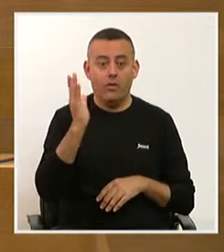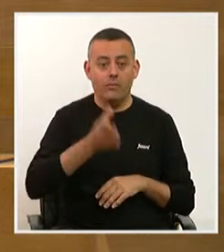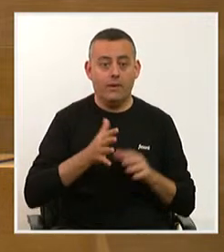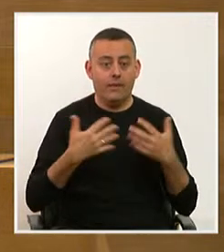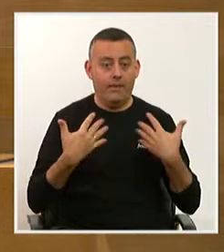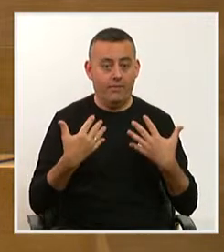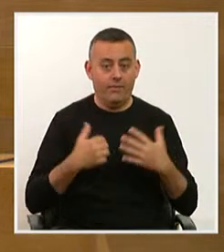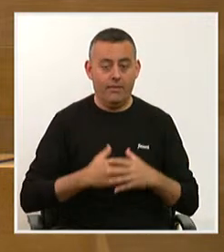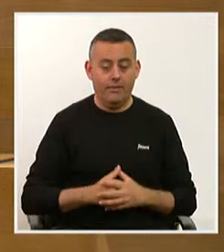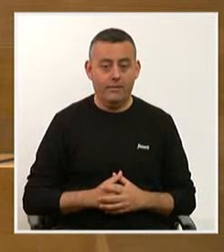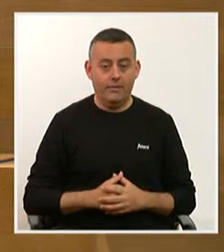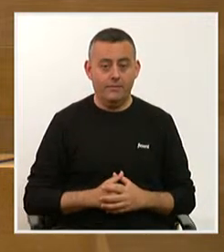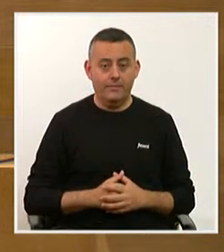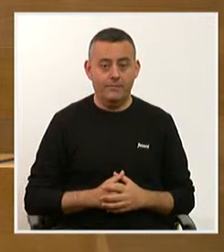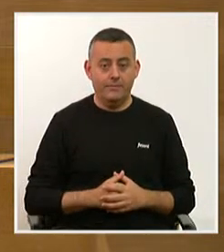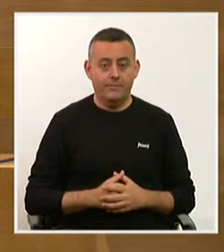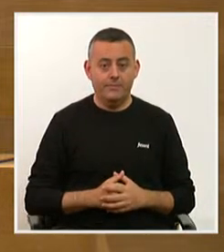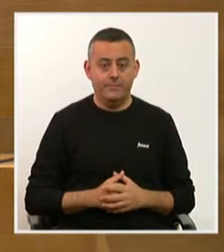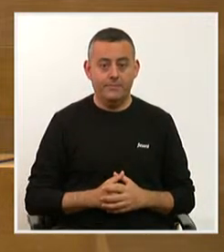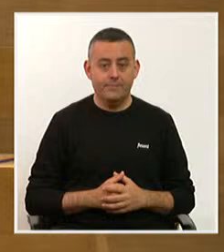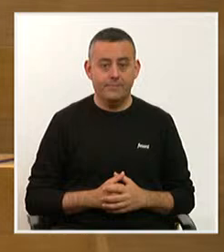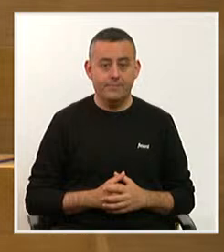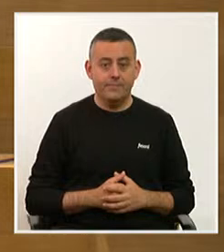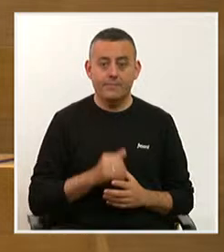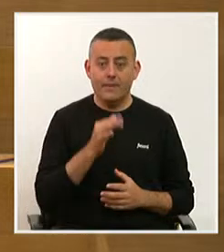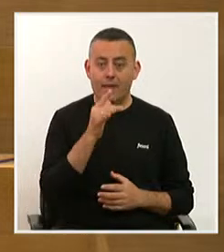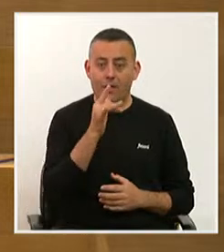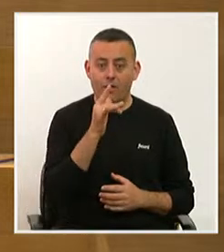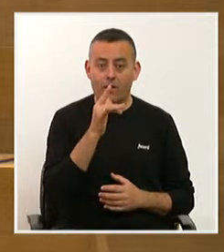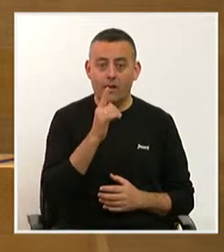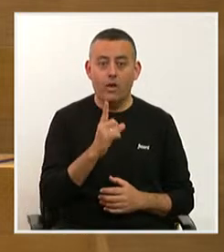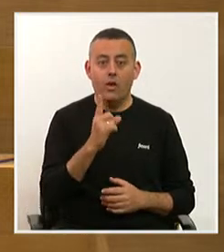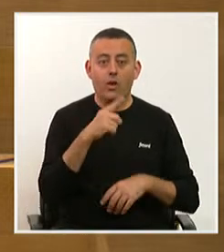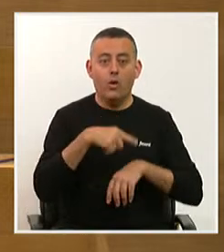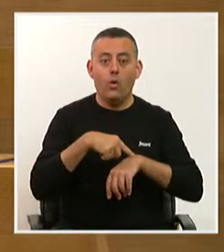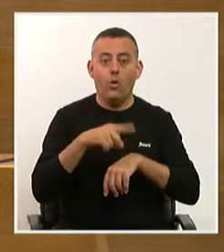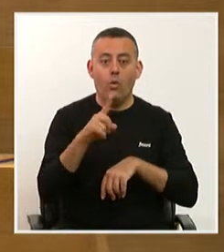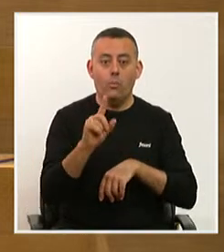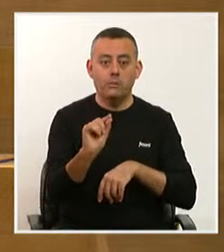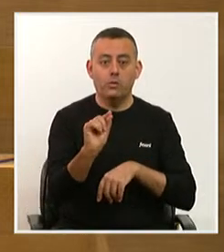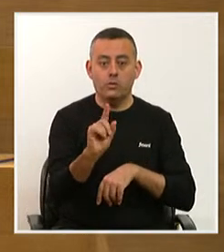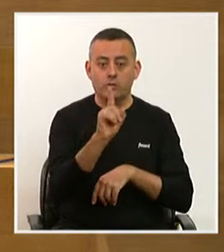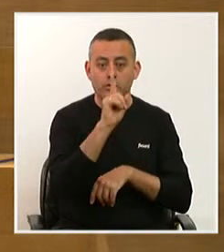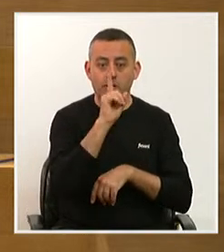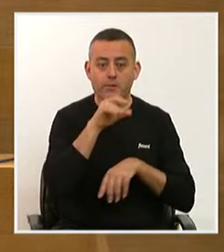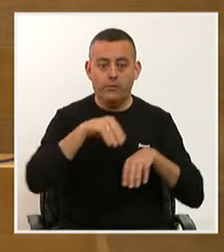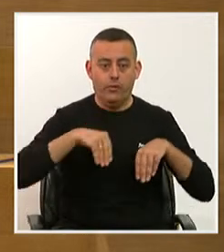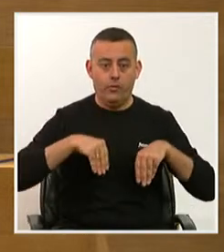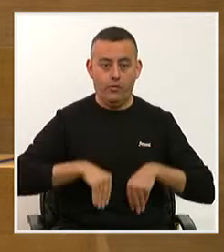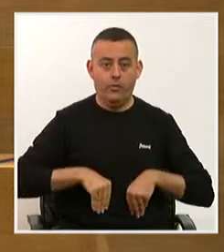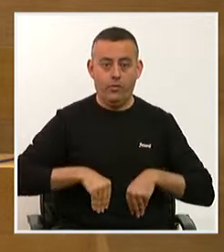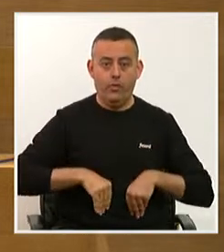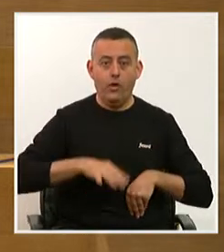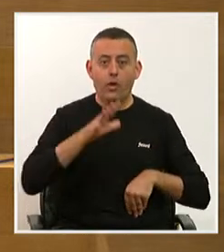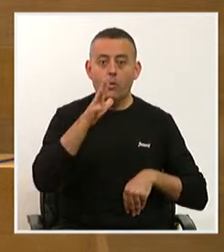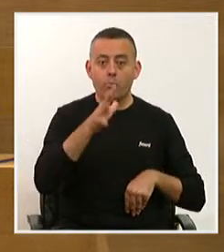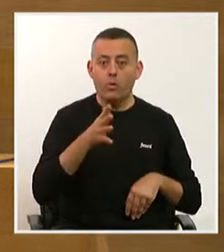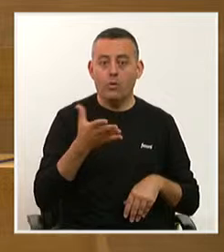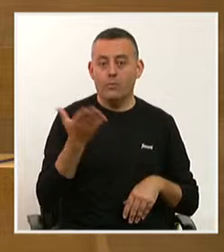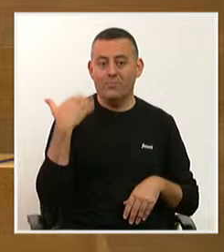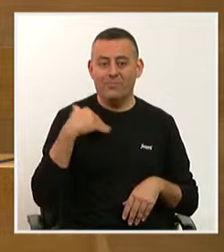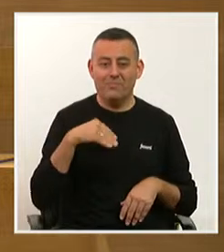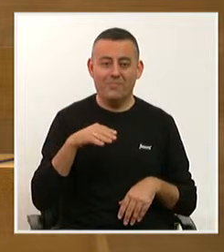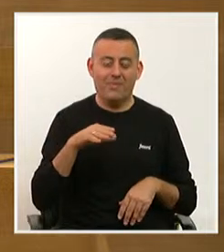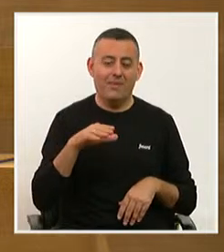105/10 vamos a guardar un minuto de silencio por el asesinato de una mujer en alfab del